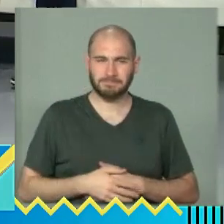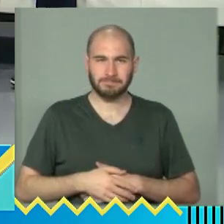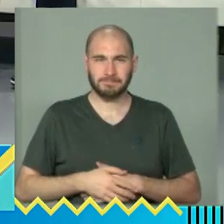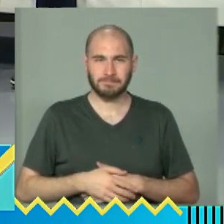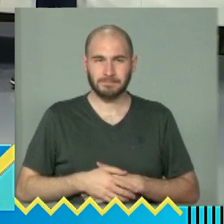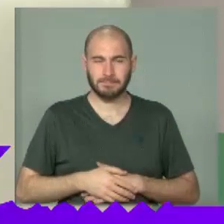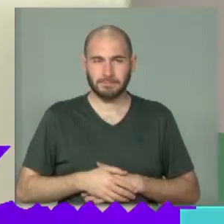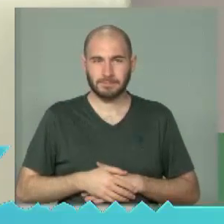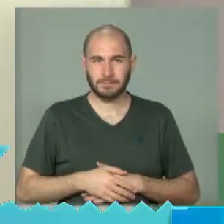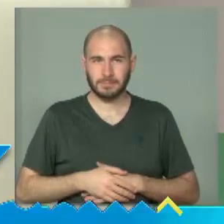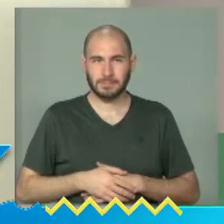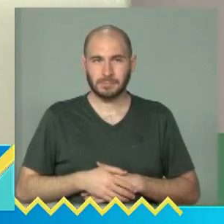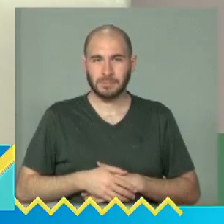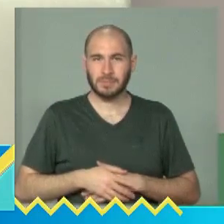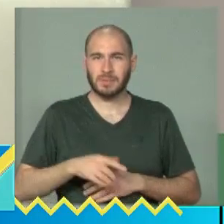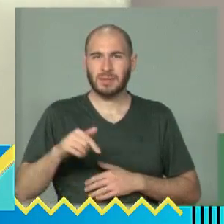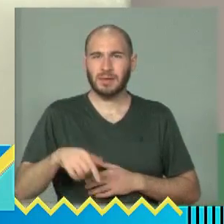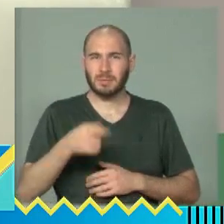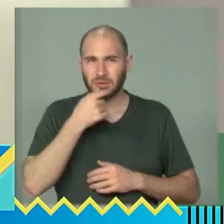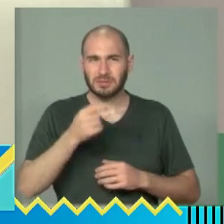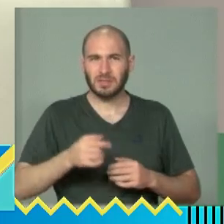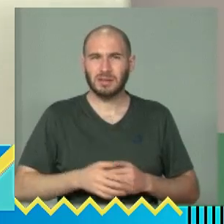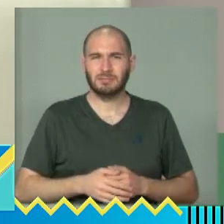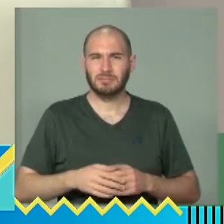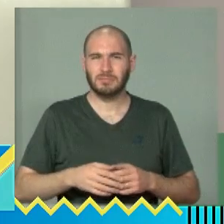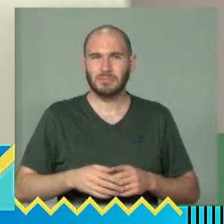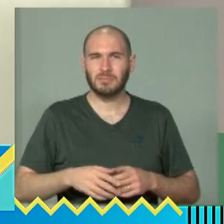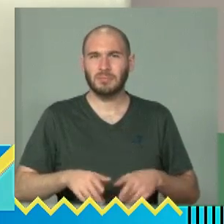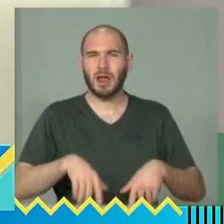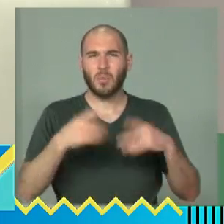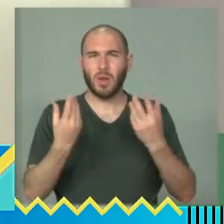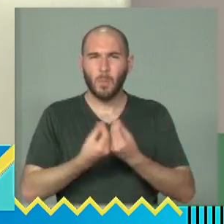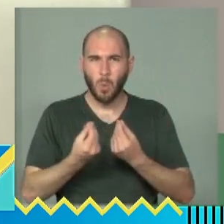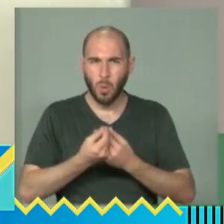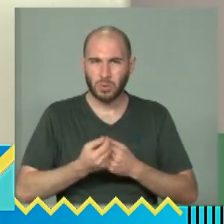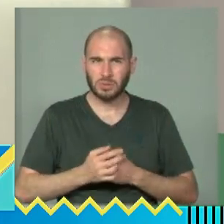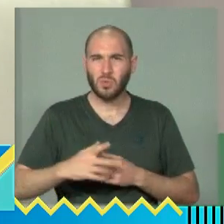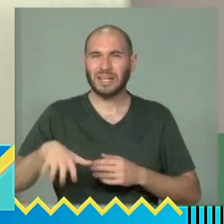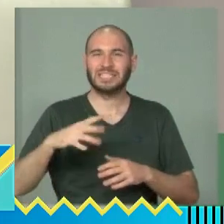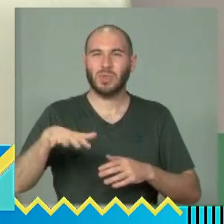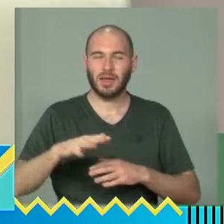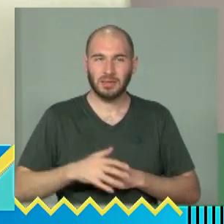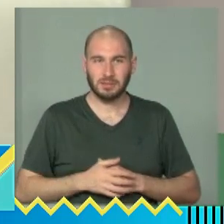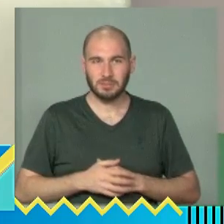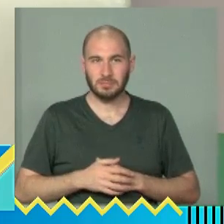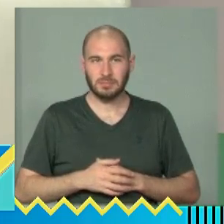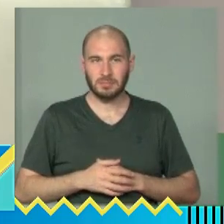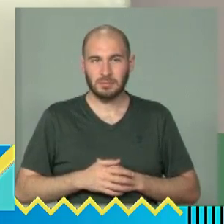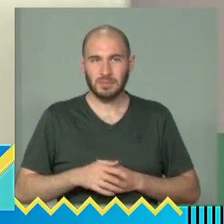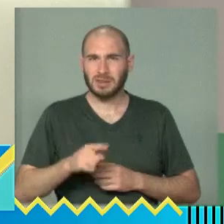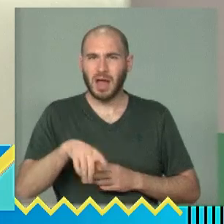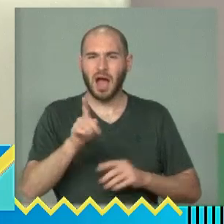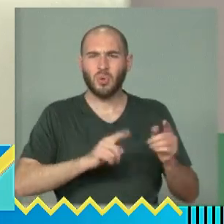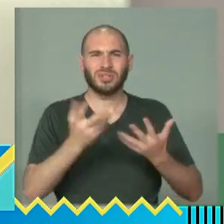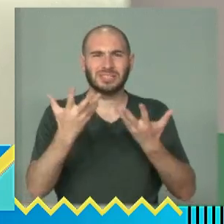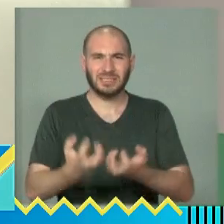que acá en Mendoza hay muchos árboles, ¿no? Sobre todo en ciudad, y que están muy secos porque ya no pasa